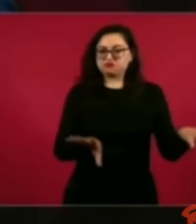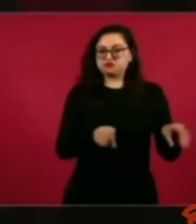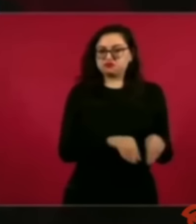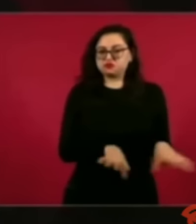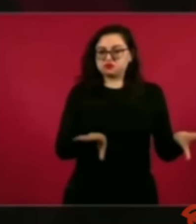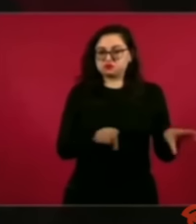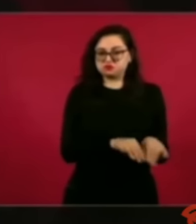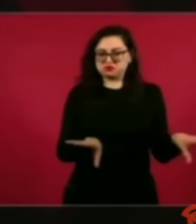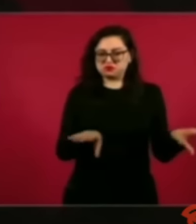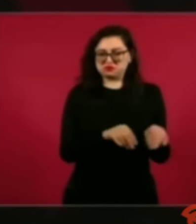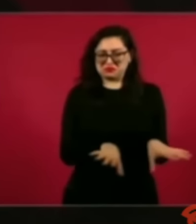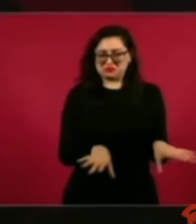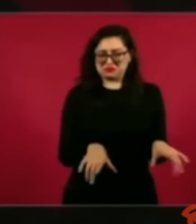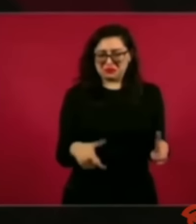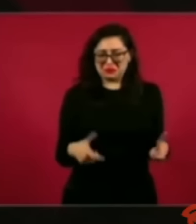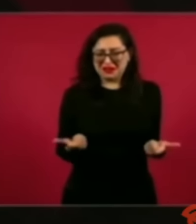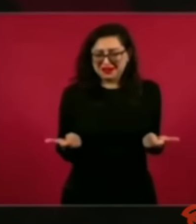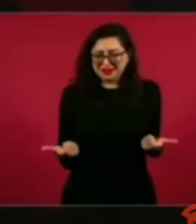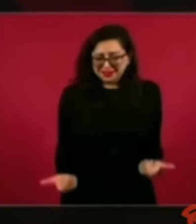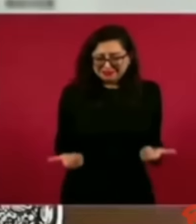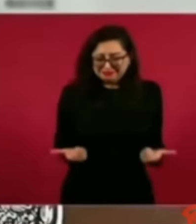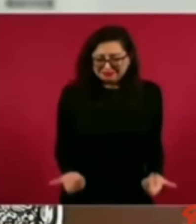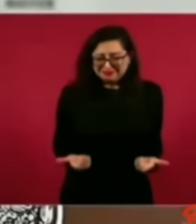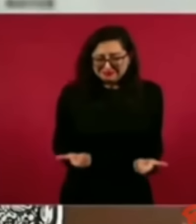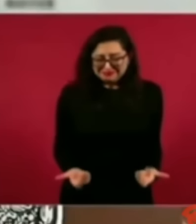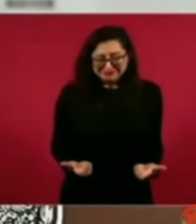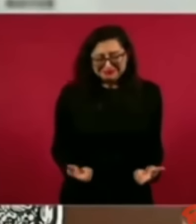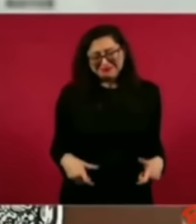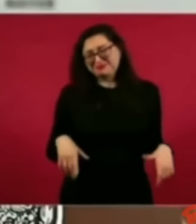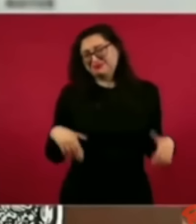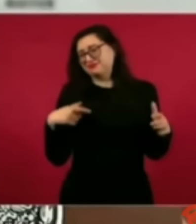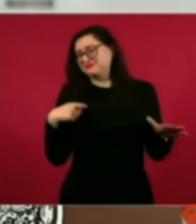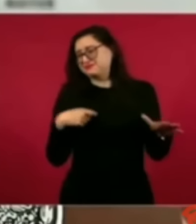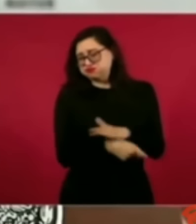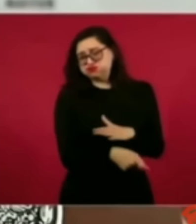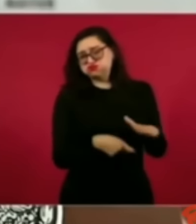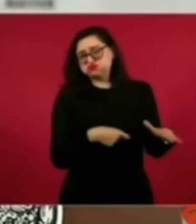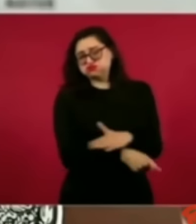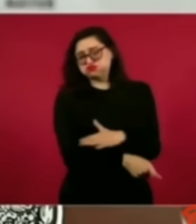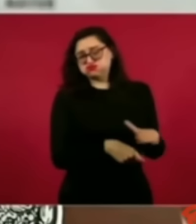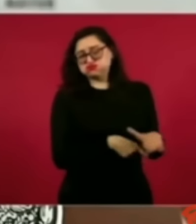Eso cuesta muchísimo dinero, mucho dinero.